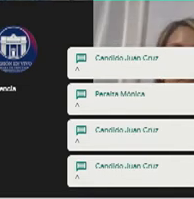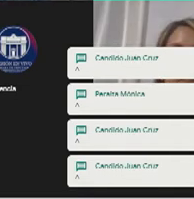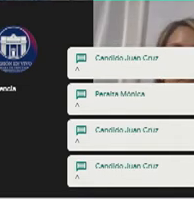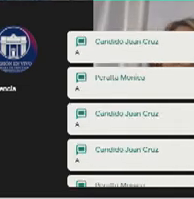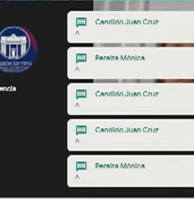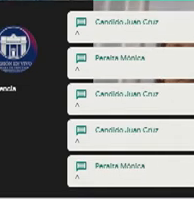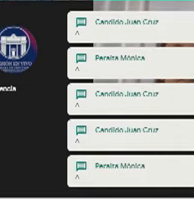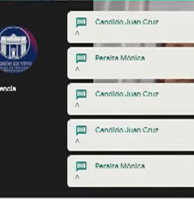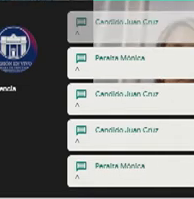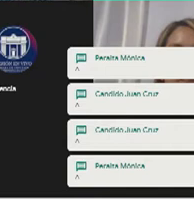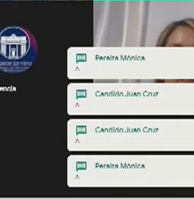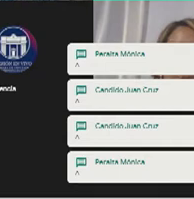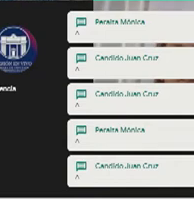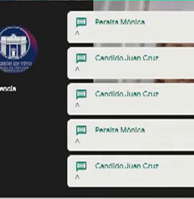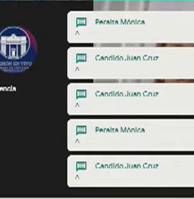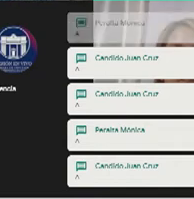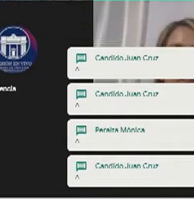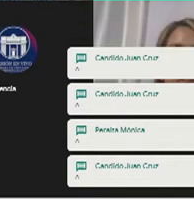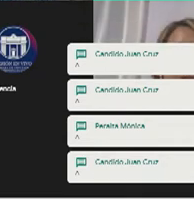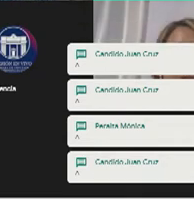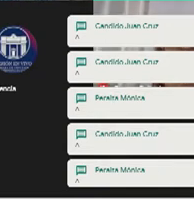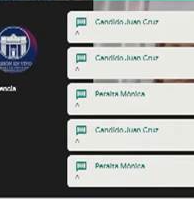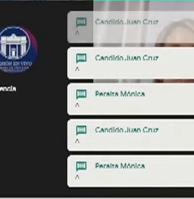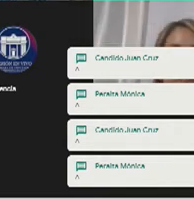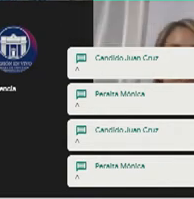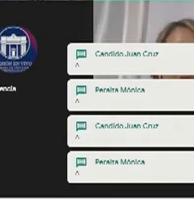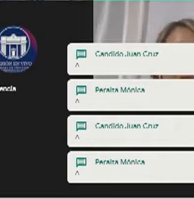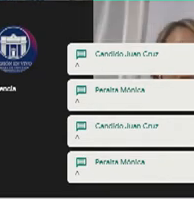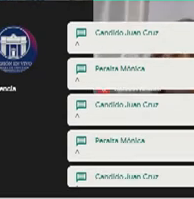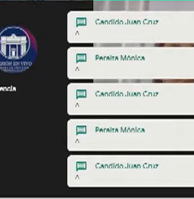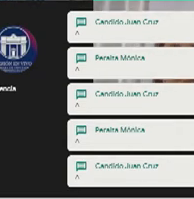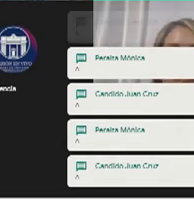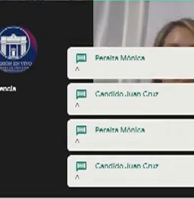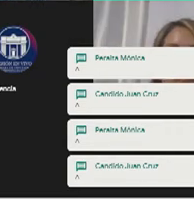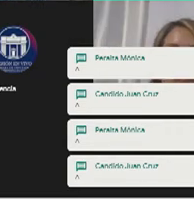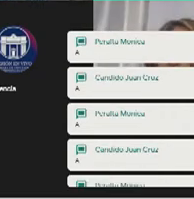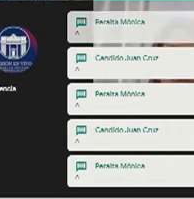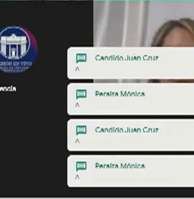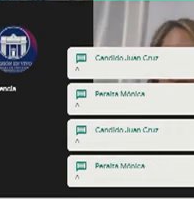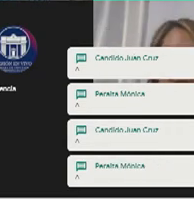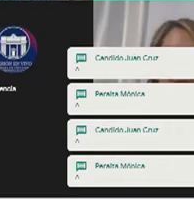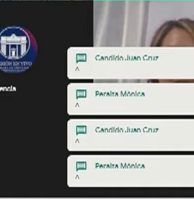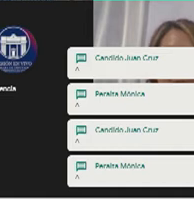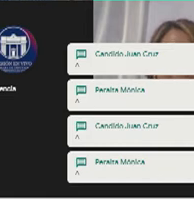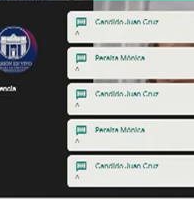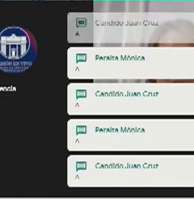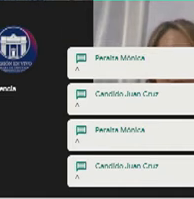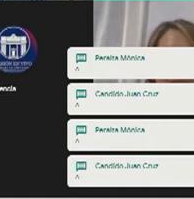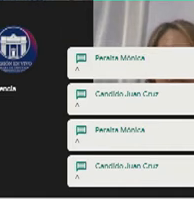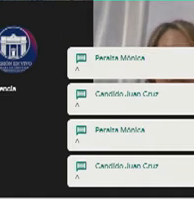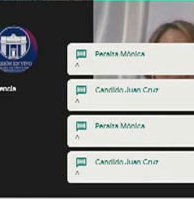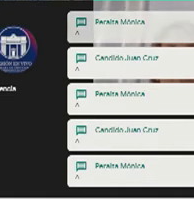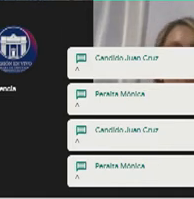comunicará cámara de senadores preferencia número 10 proyecto de ley 37 mil 714